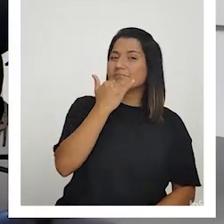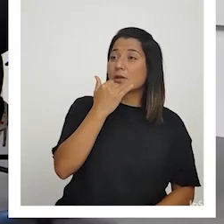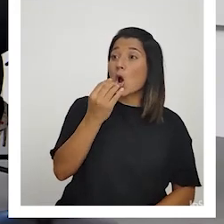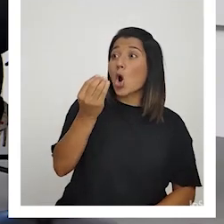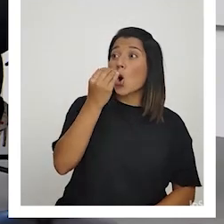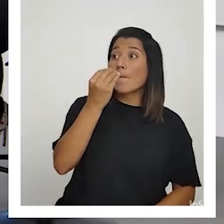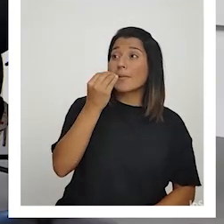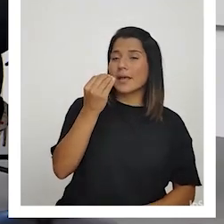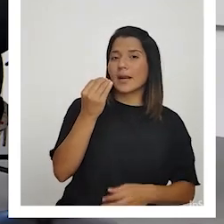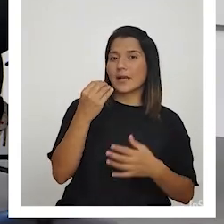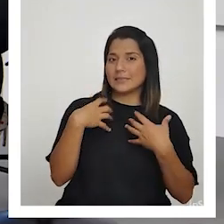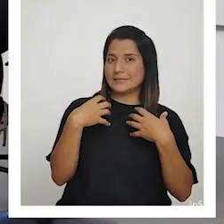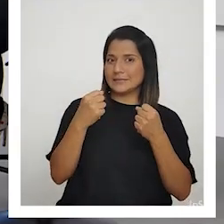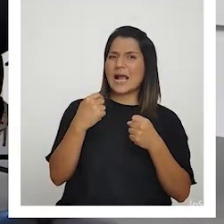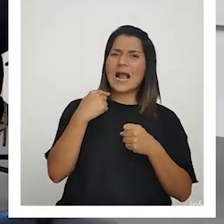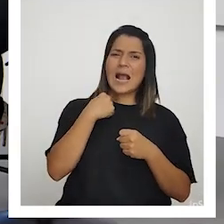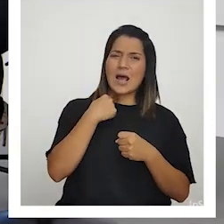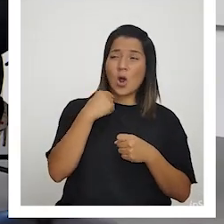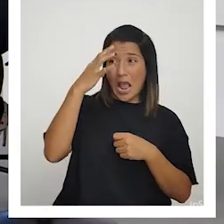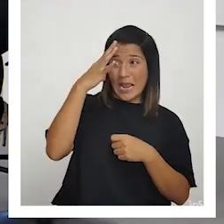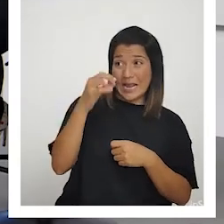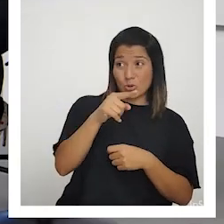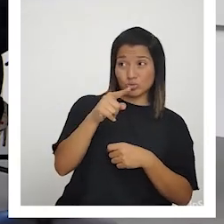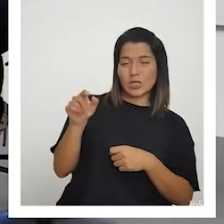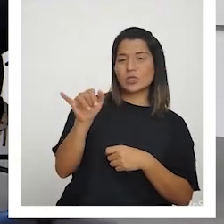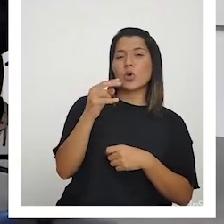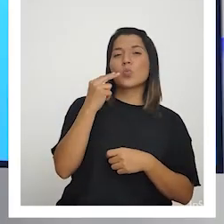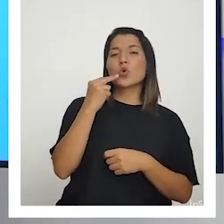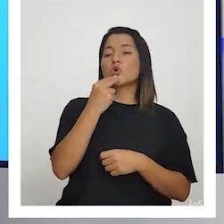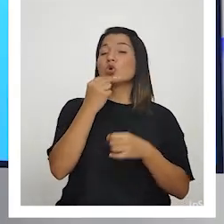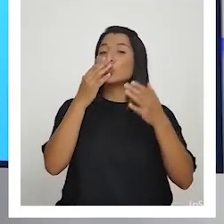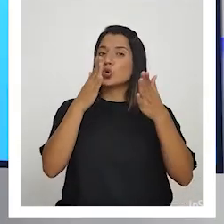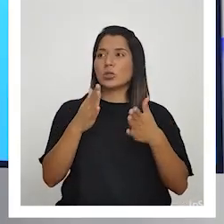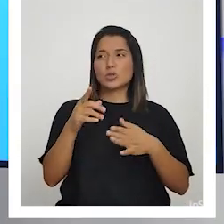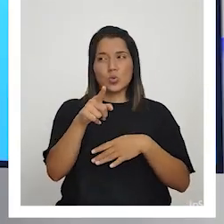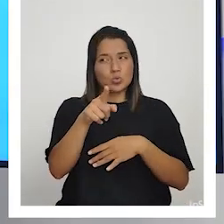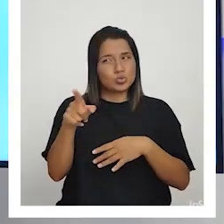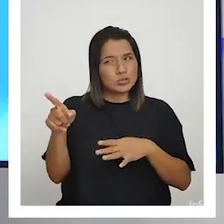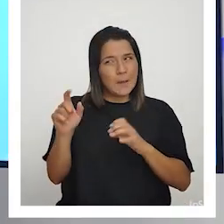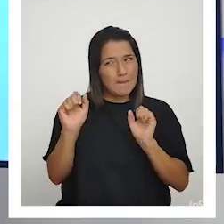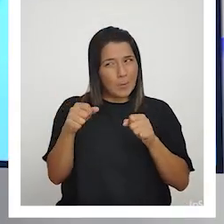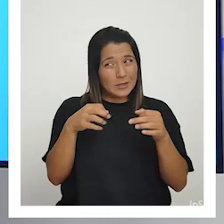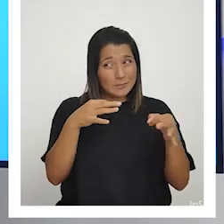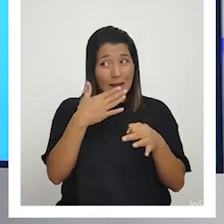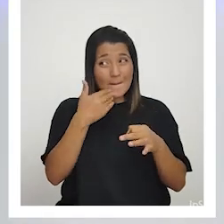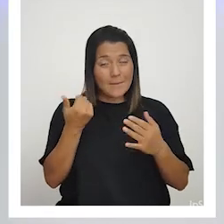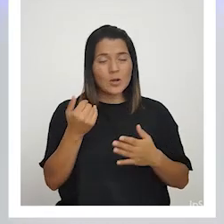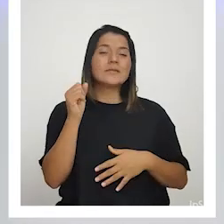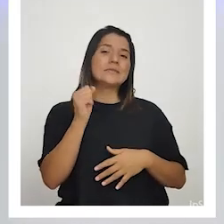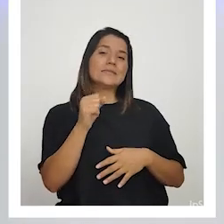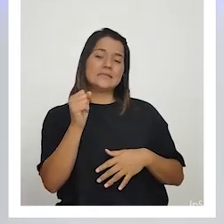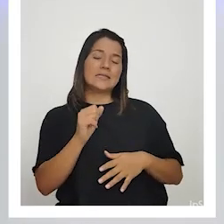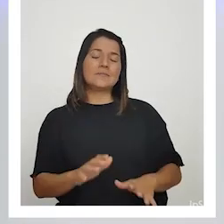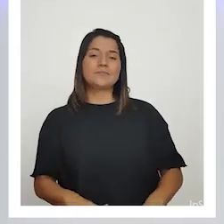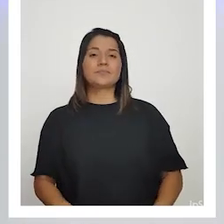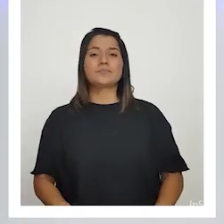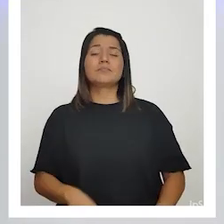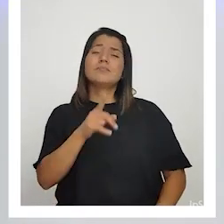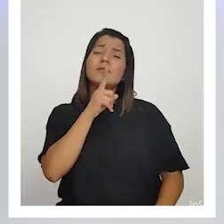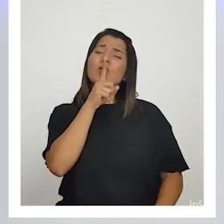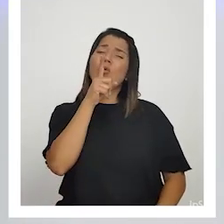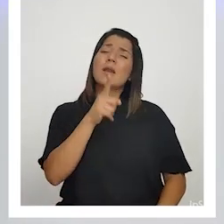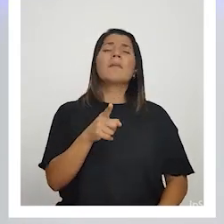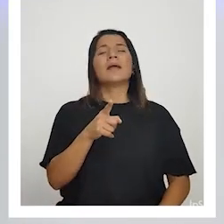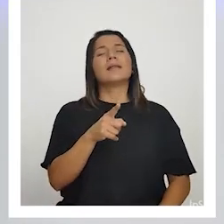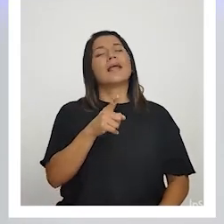ustedes como nutricionistas son los mejores para aclararlo. Sí, sí, realmente hay que analizar qué sale